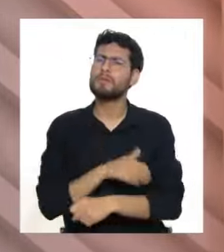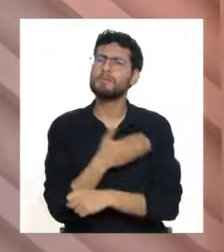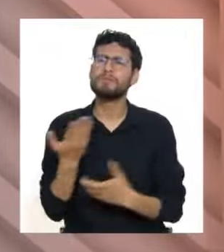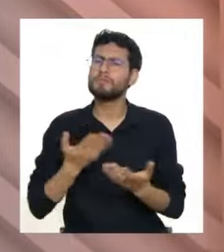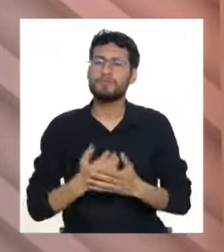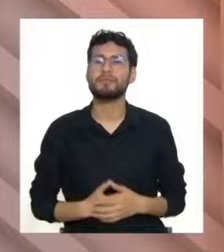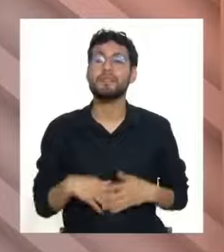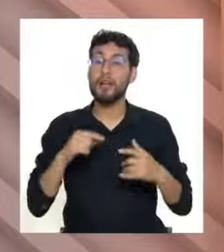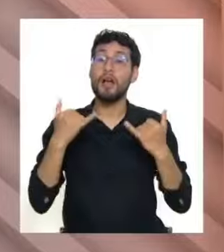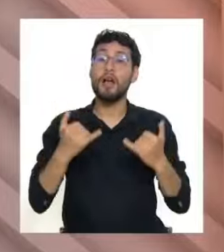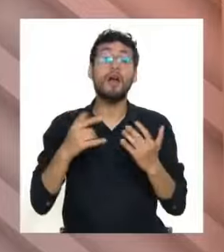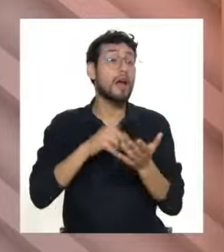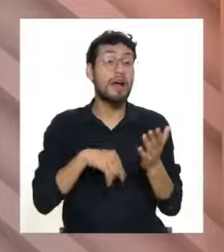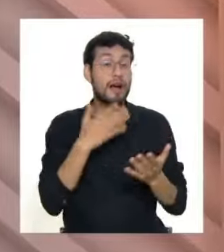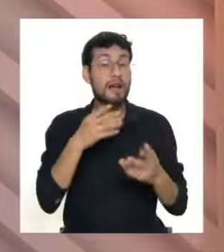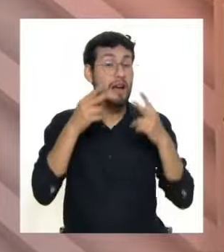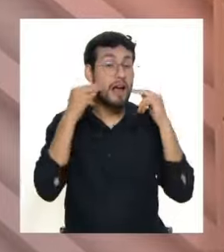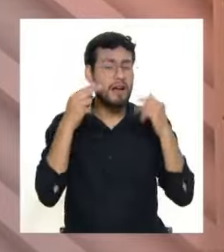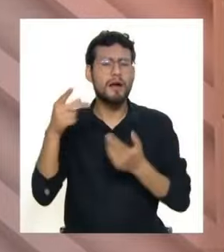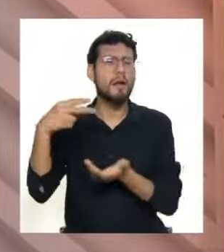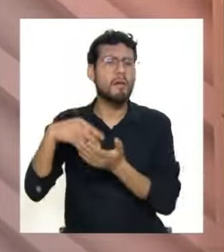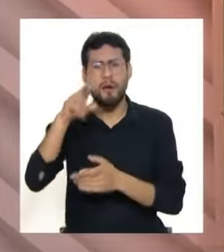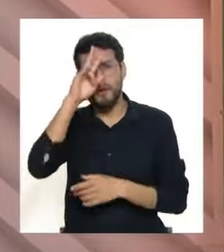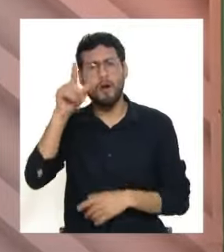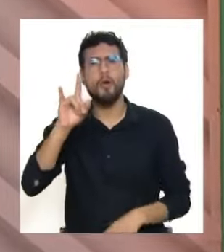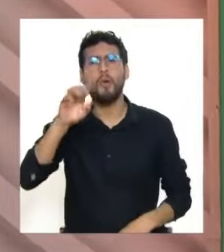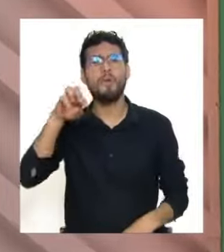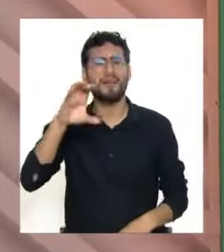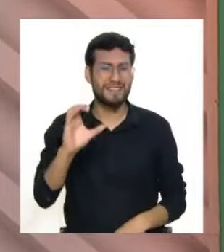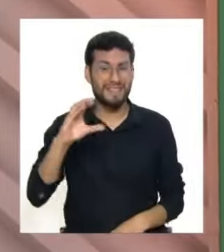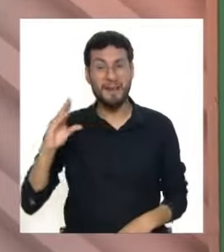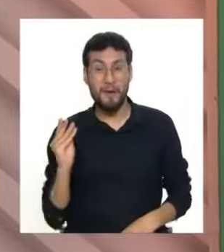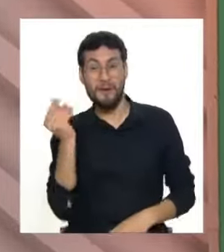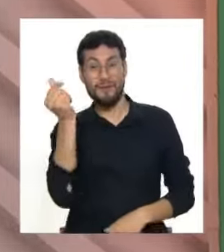nuestra selva y por eso viene las danzas peruanas de la UPC.